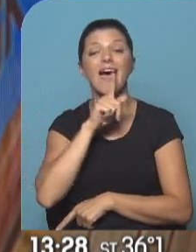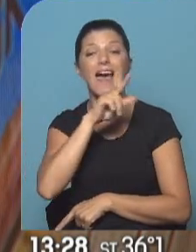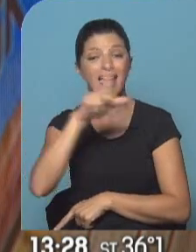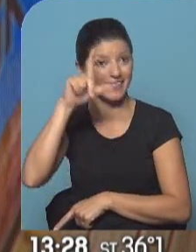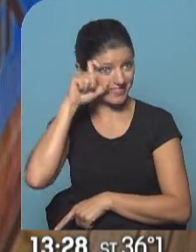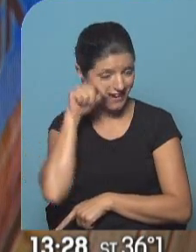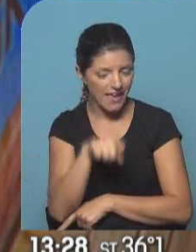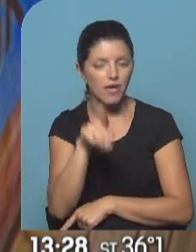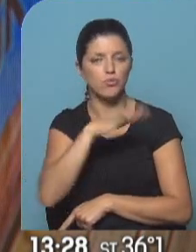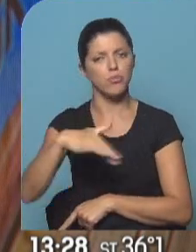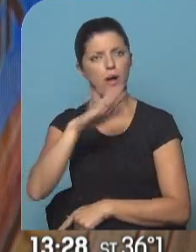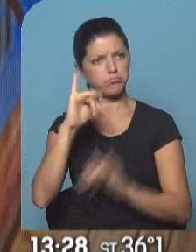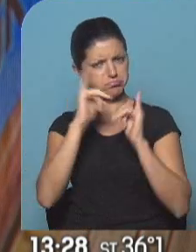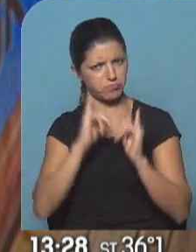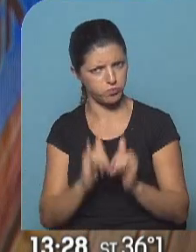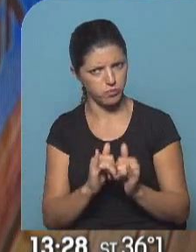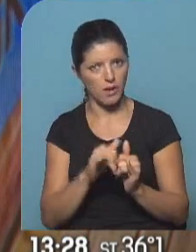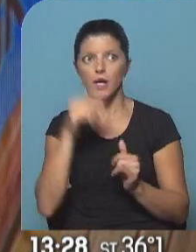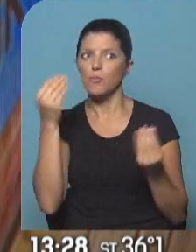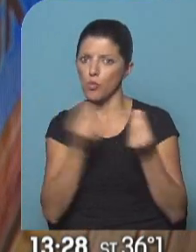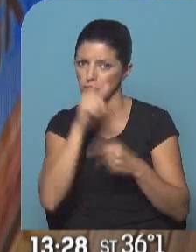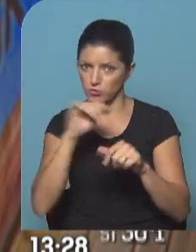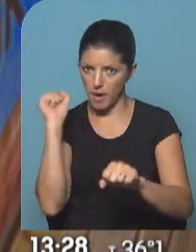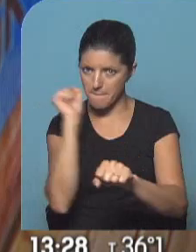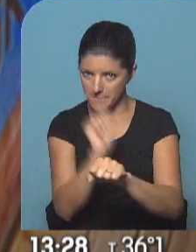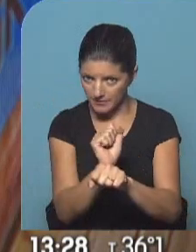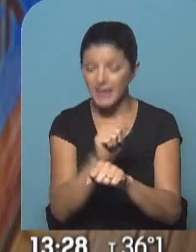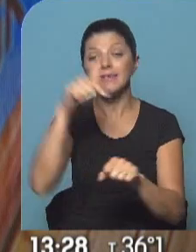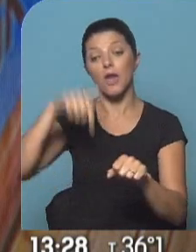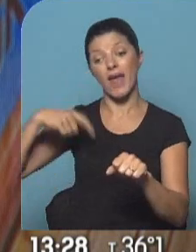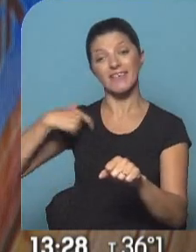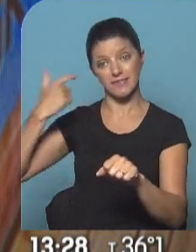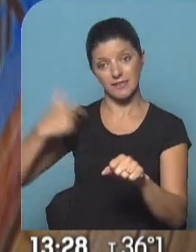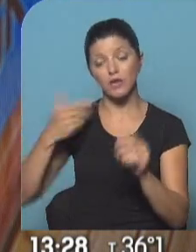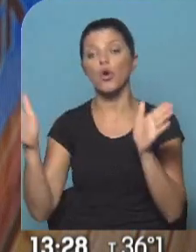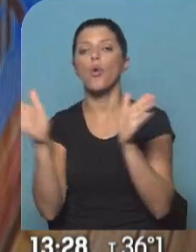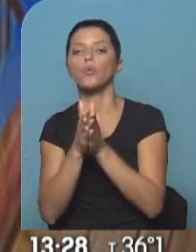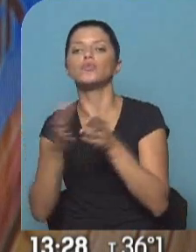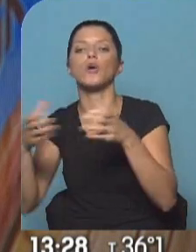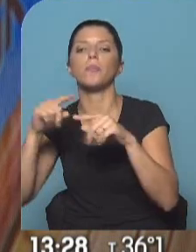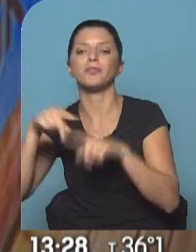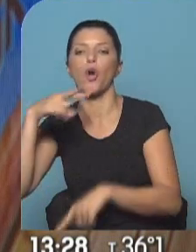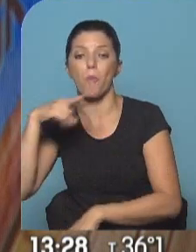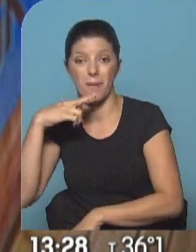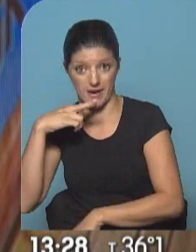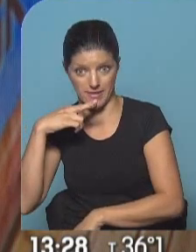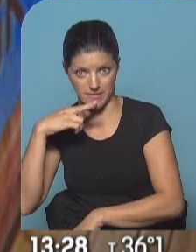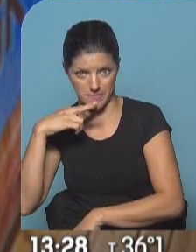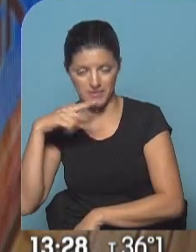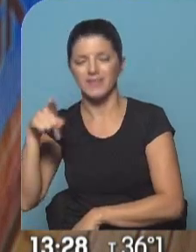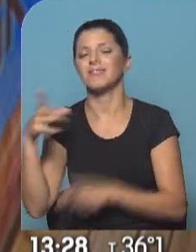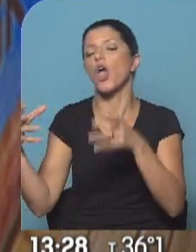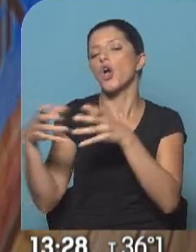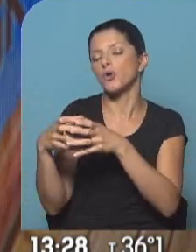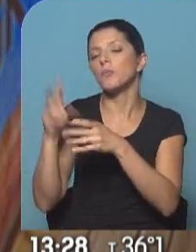hubo varios detenidos, y en la cual por primera vez los sindicatos se juntaron con los verdes. Este es el dato. Los ecologistas, por eso se hablaba